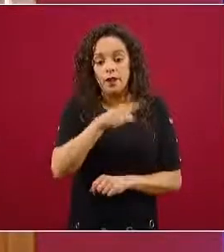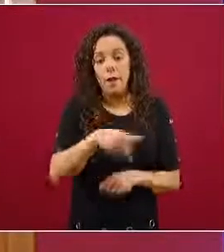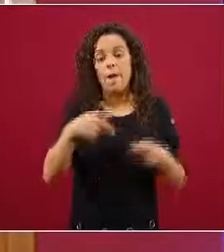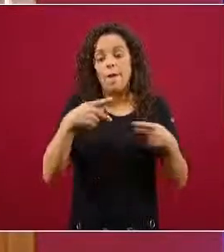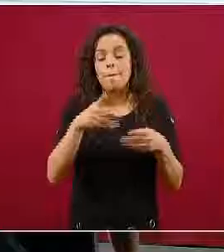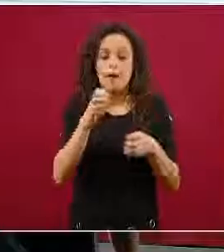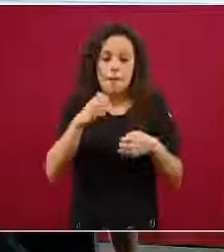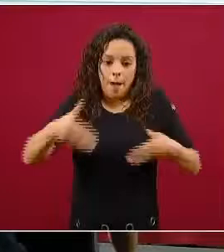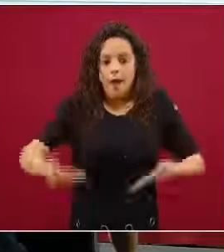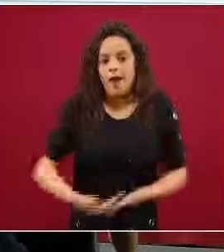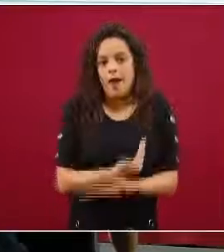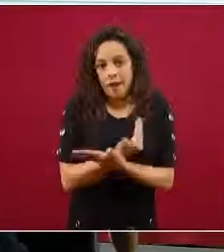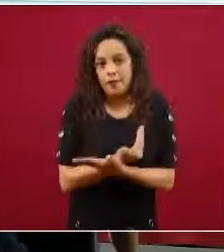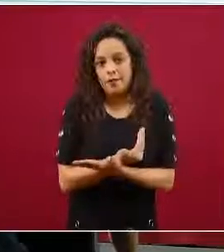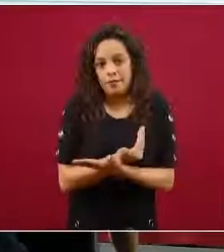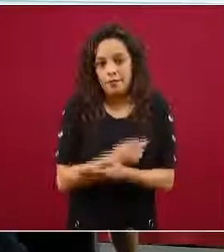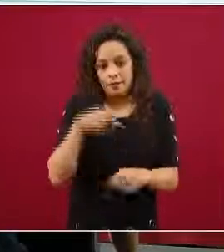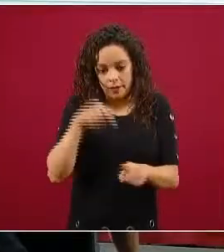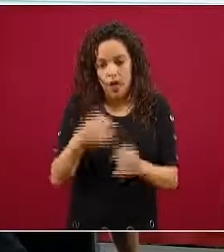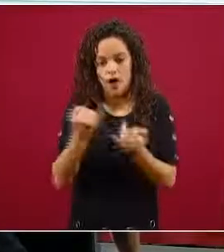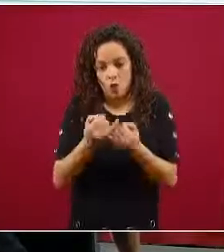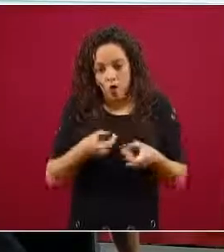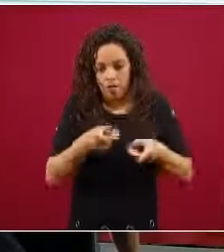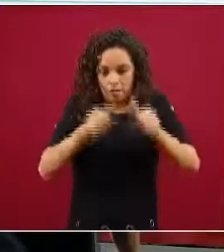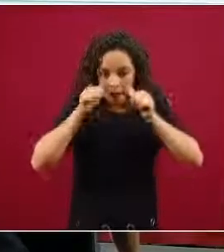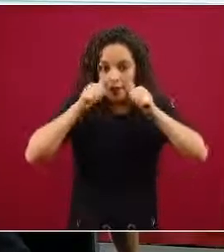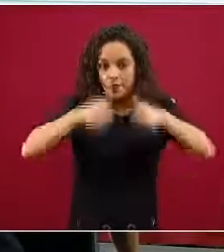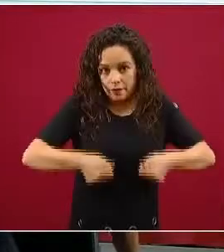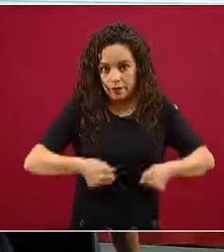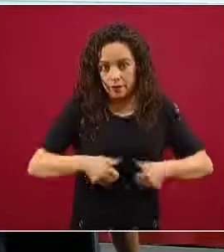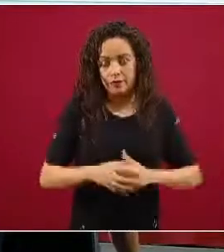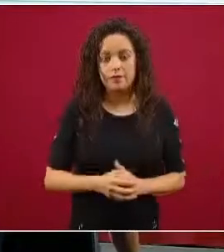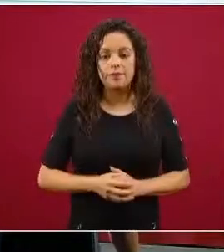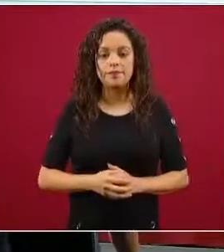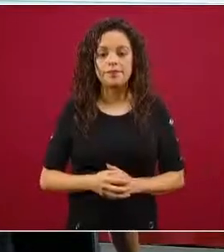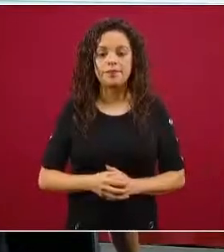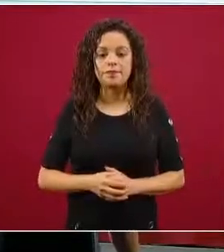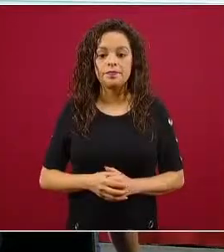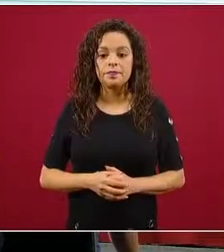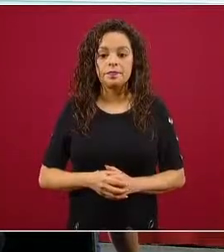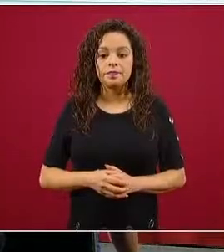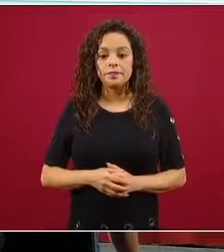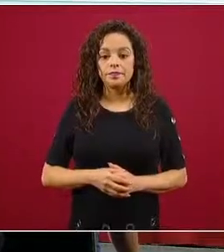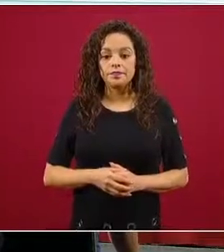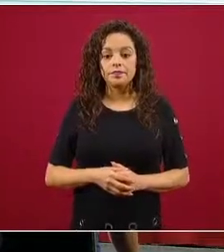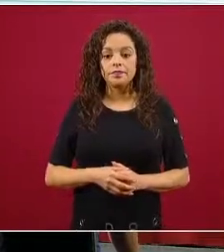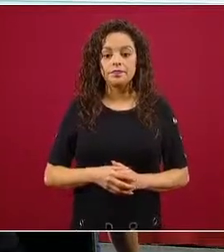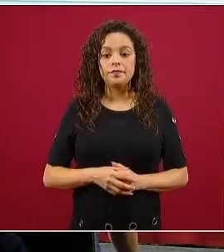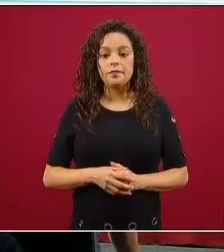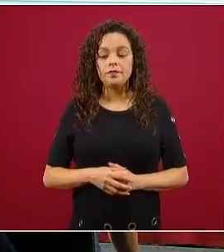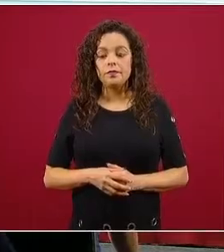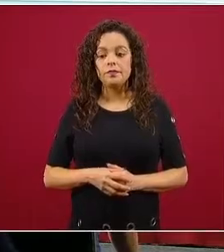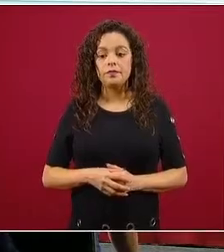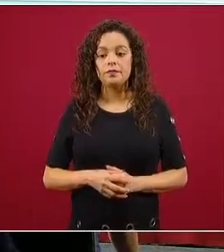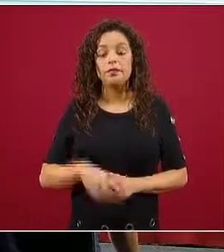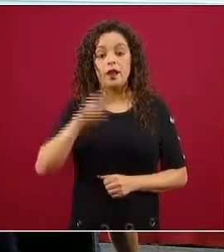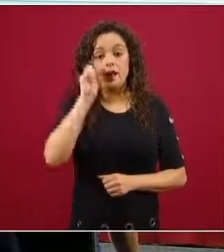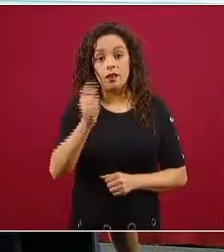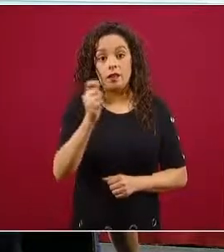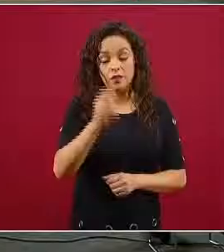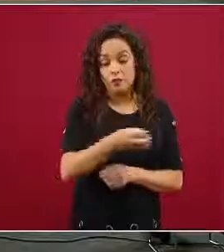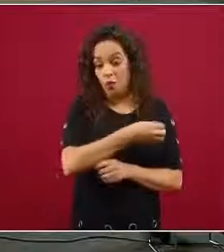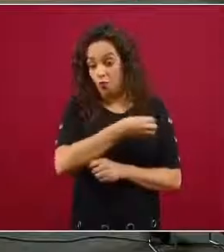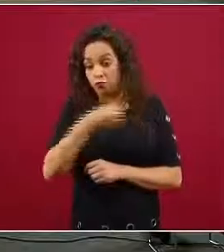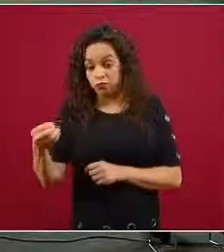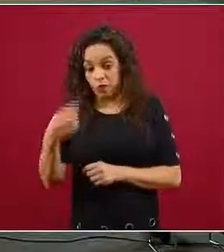nacida, y como decíamos, ante la reorganización de los servicios,